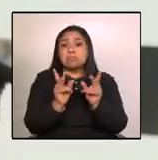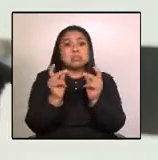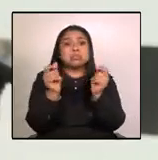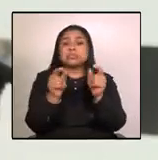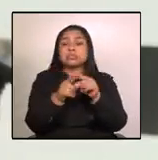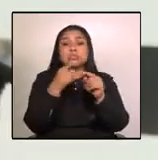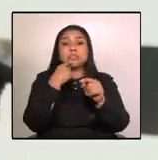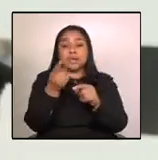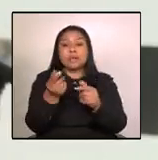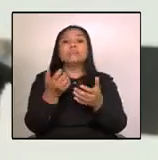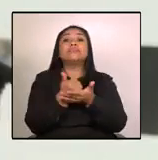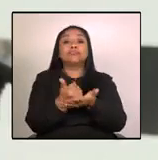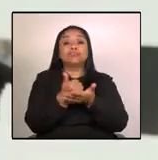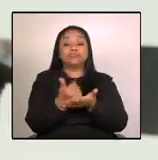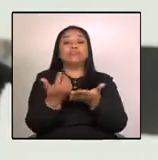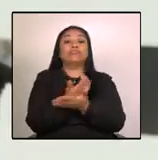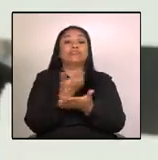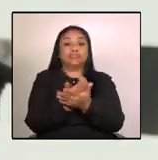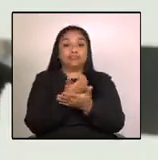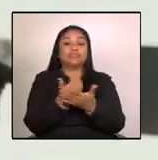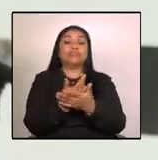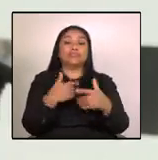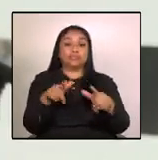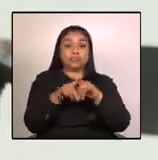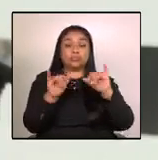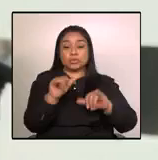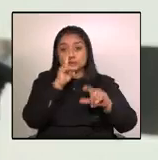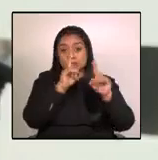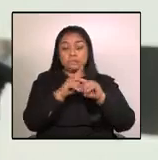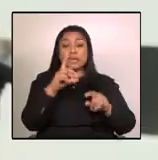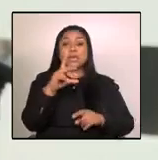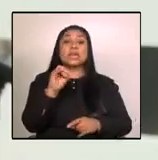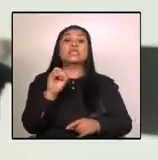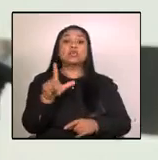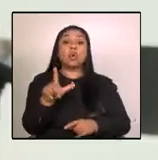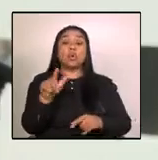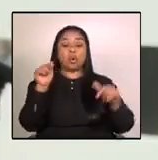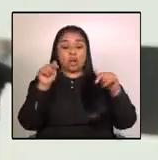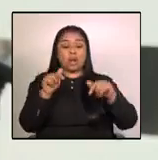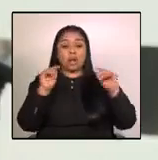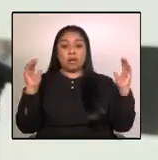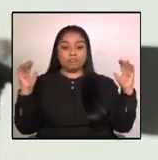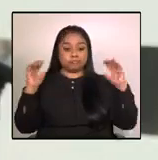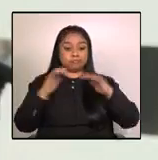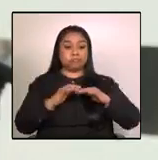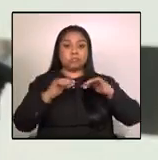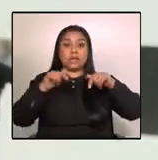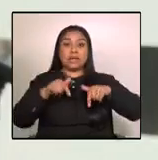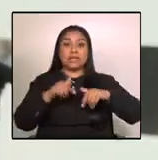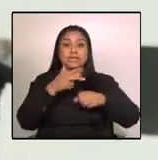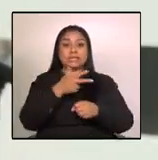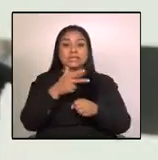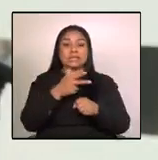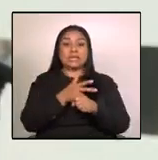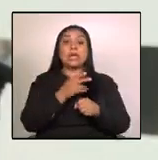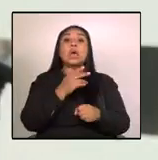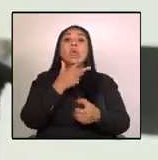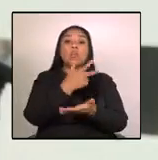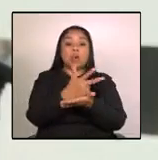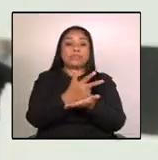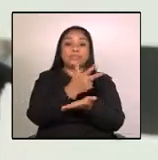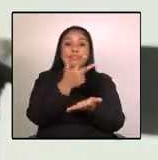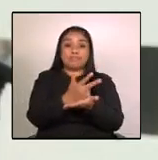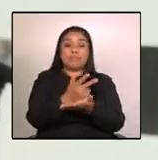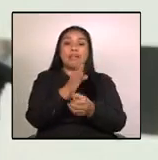sí que en la economía local, regional, porque no es solo del Chol, aquí converge Guatemala, Baja Verapaz,